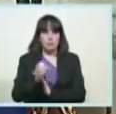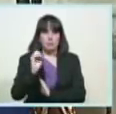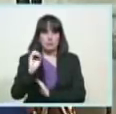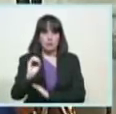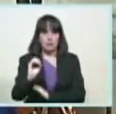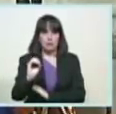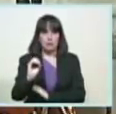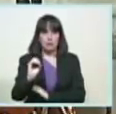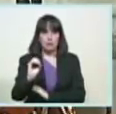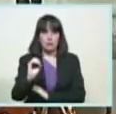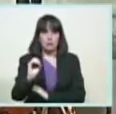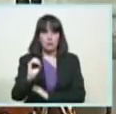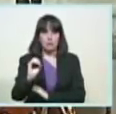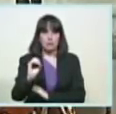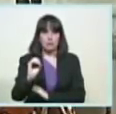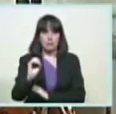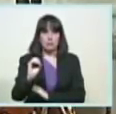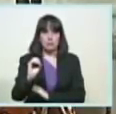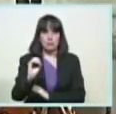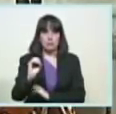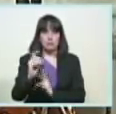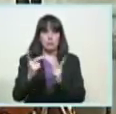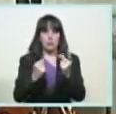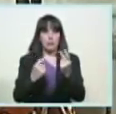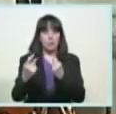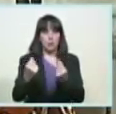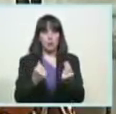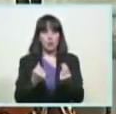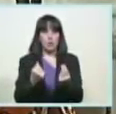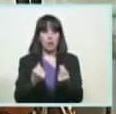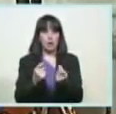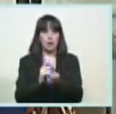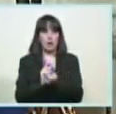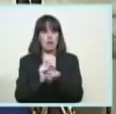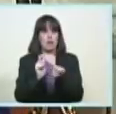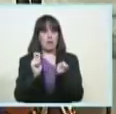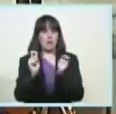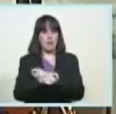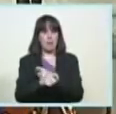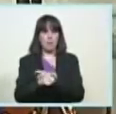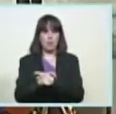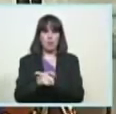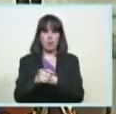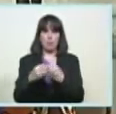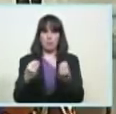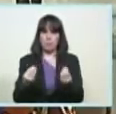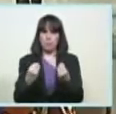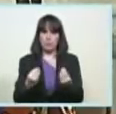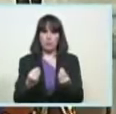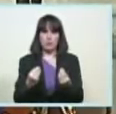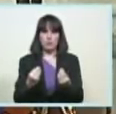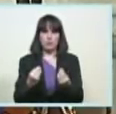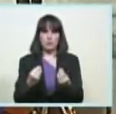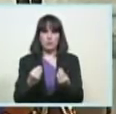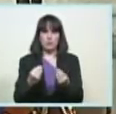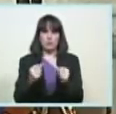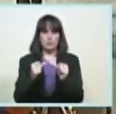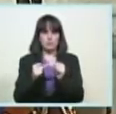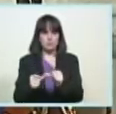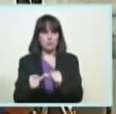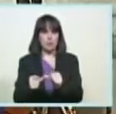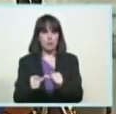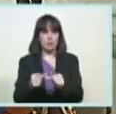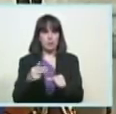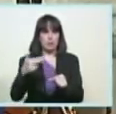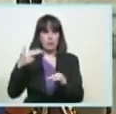del bolívar soberano y va a tener una base de cambio intercambio basado en la